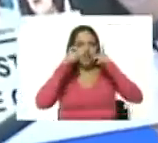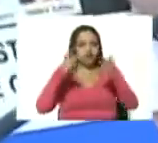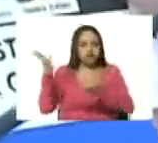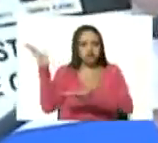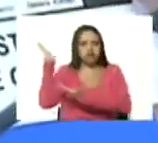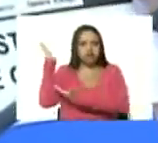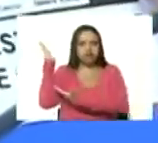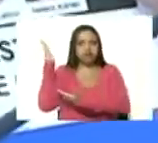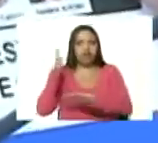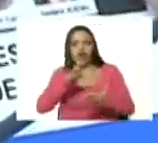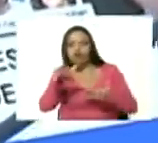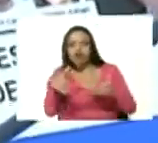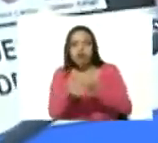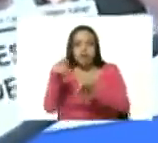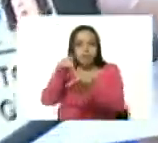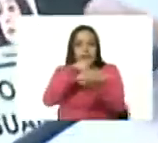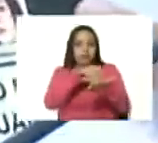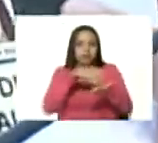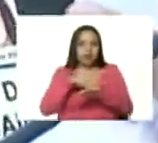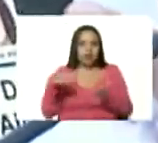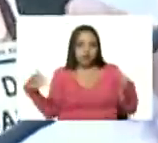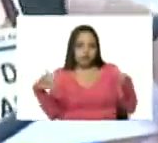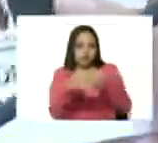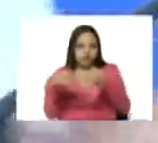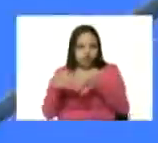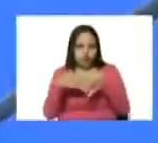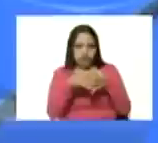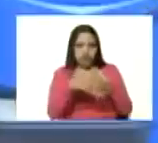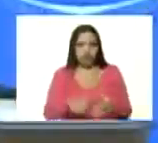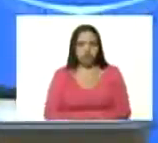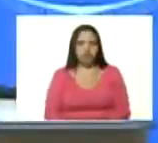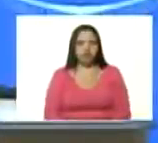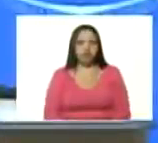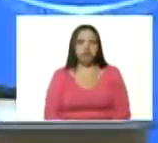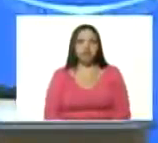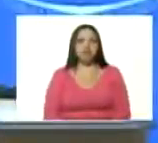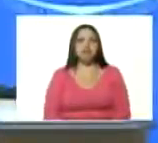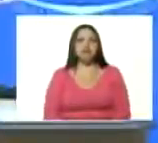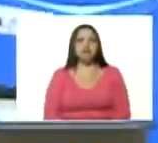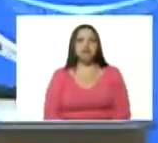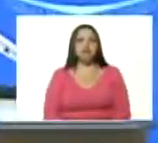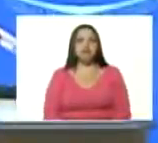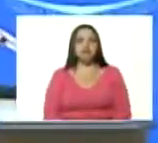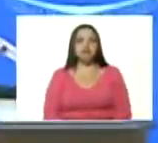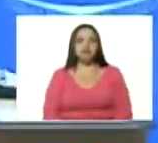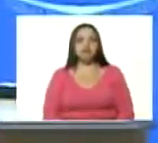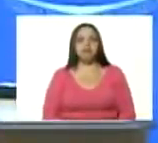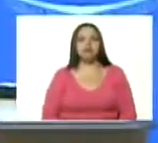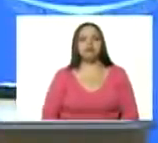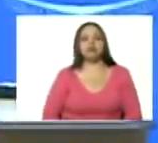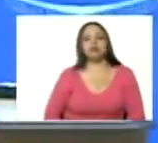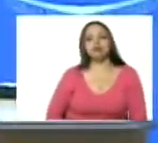Pichardo, Gilbert Caro, Lorenz Castro y la señora Tamara